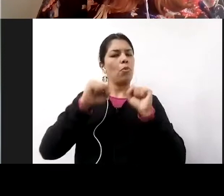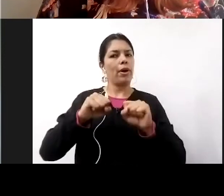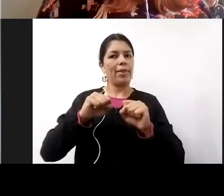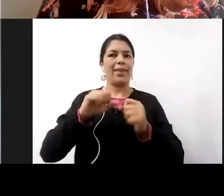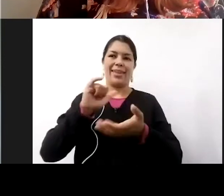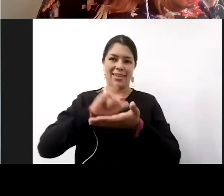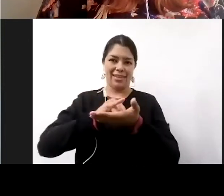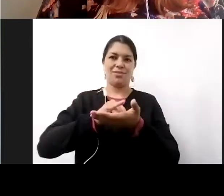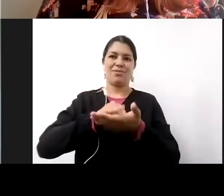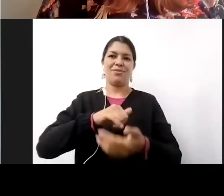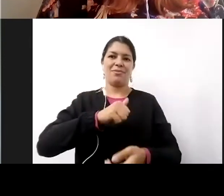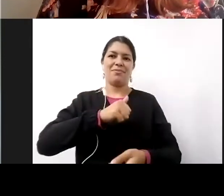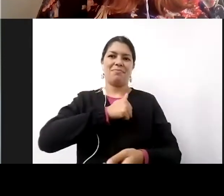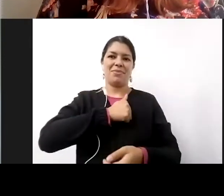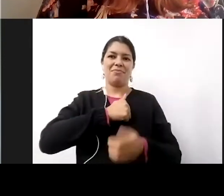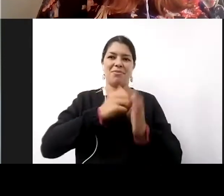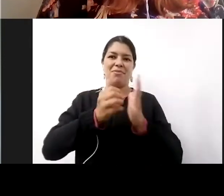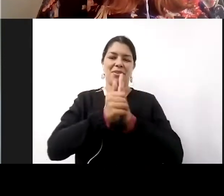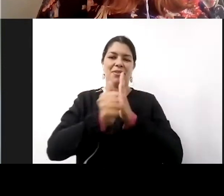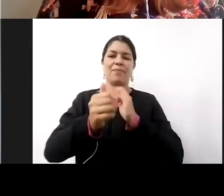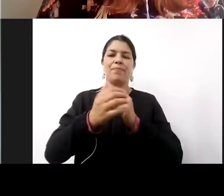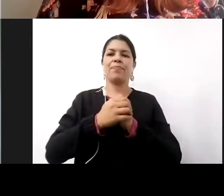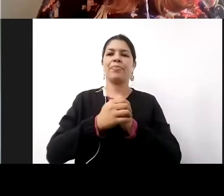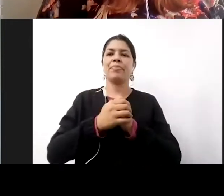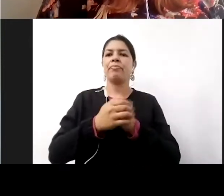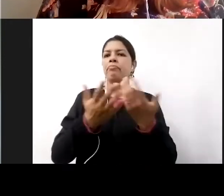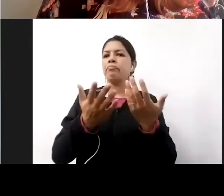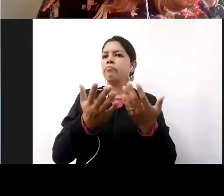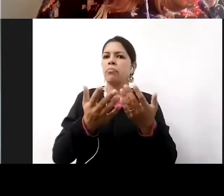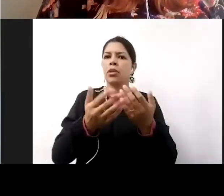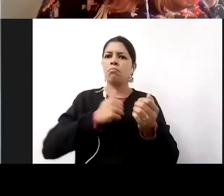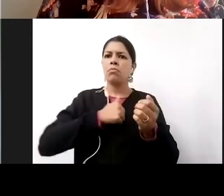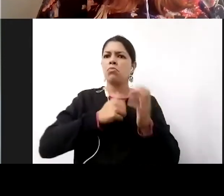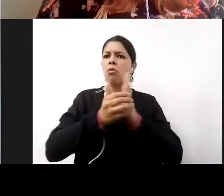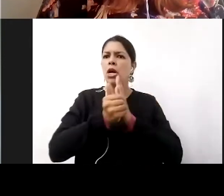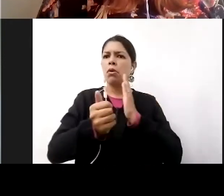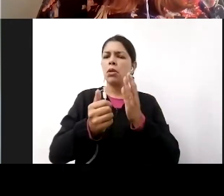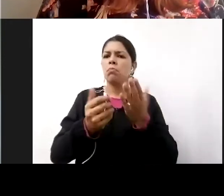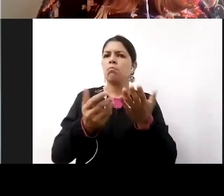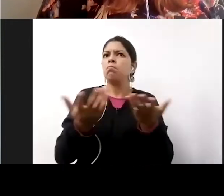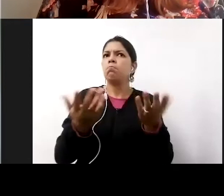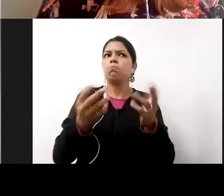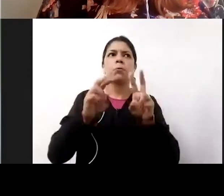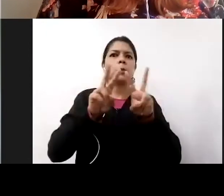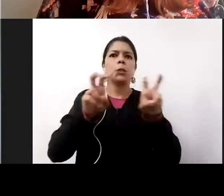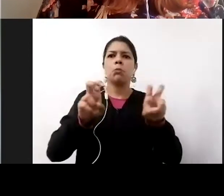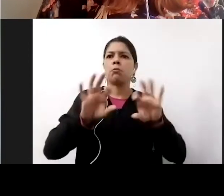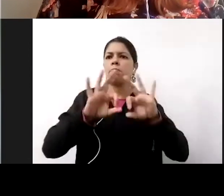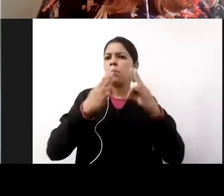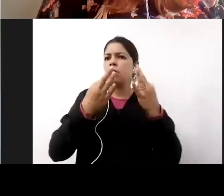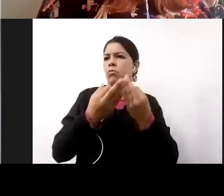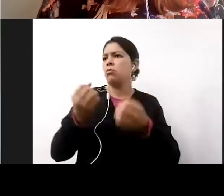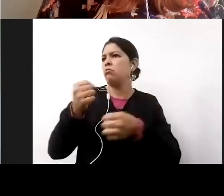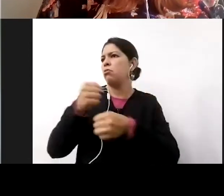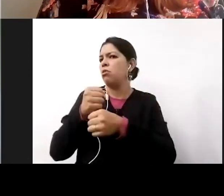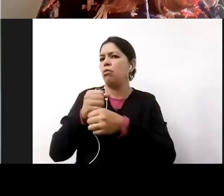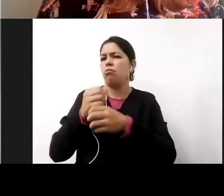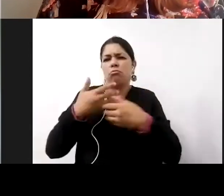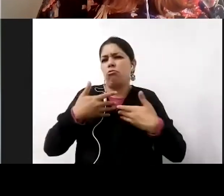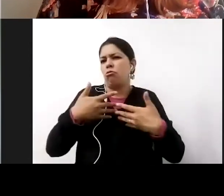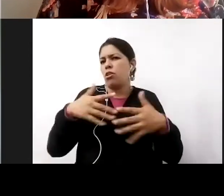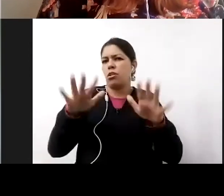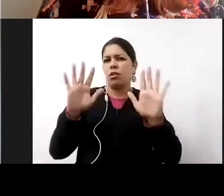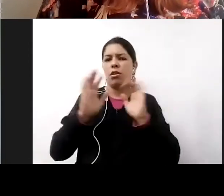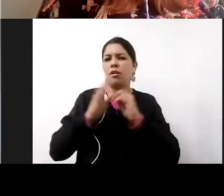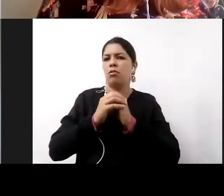autoeficacia se incluye en todos los ámbitos de nuestra vida, determinando la capacidad de las personas en creer que pueden cambiar